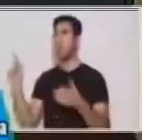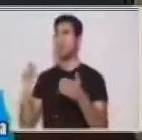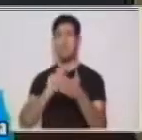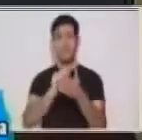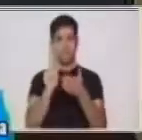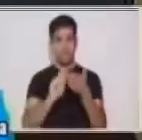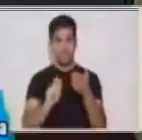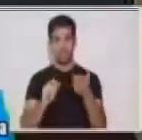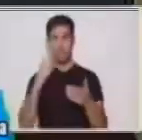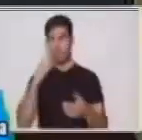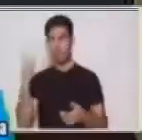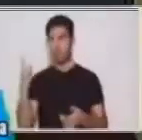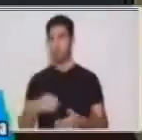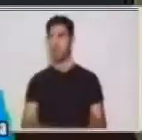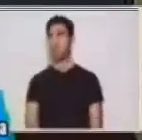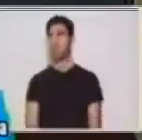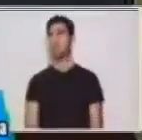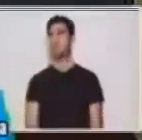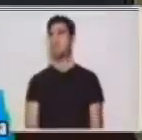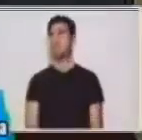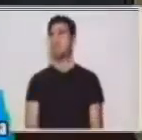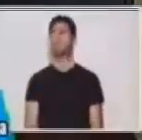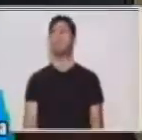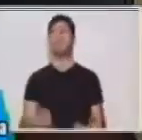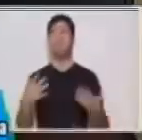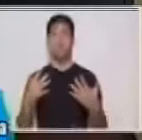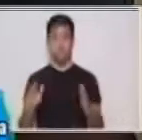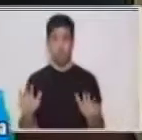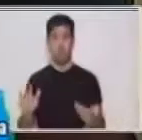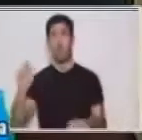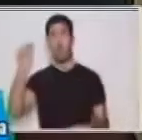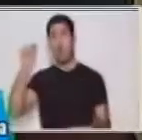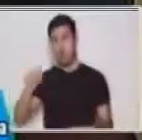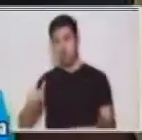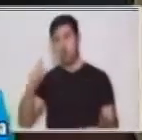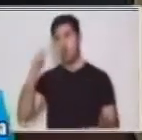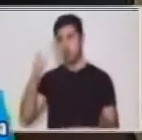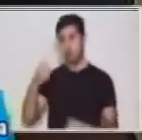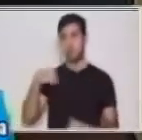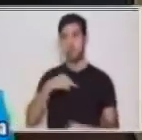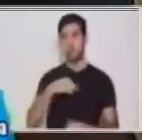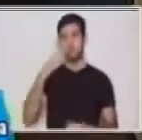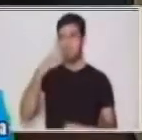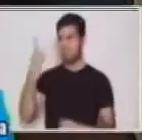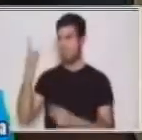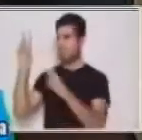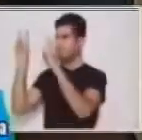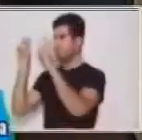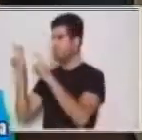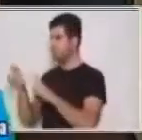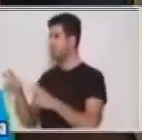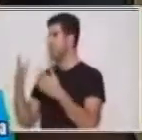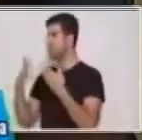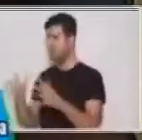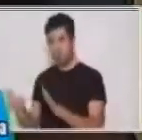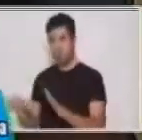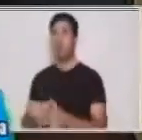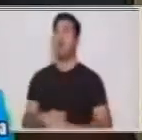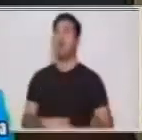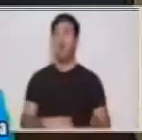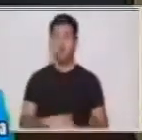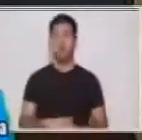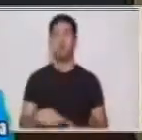con azul. Ahora bien, ya analizamos este pequeño párrafo,